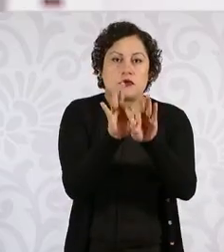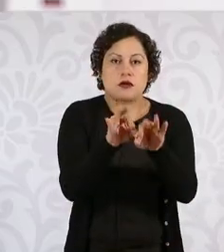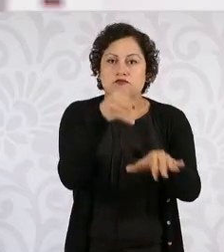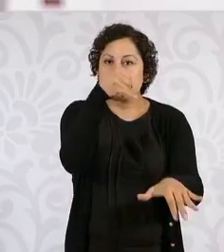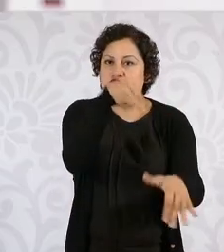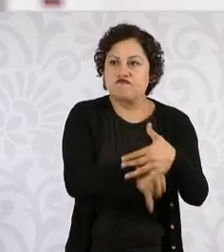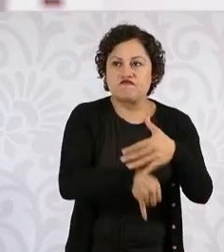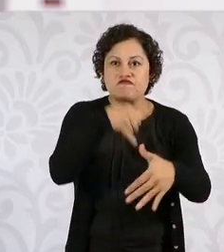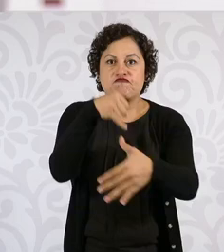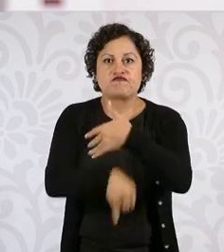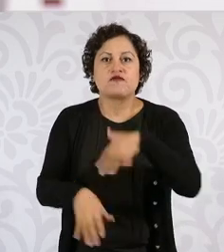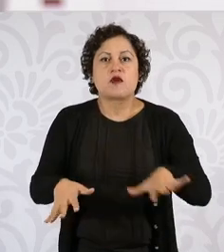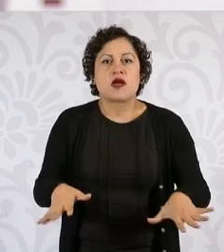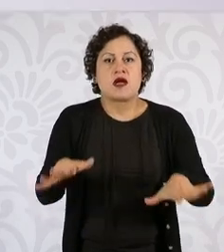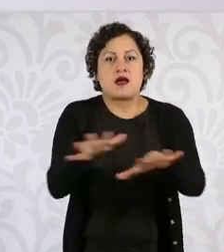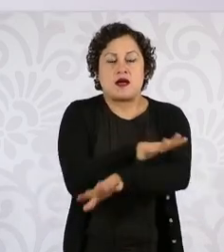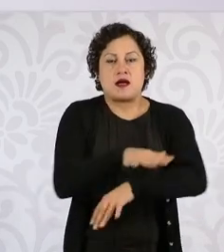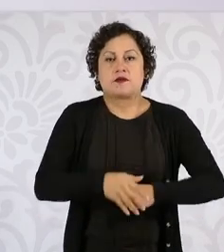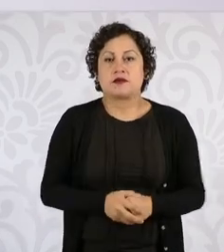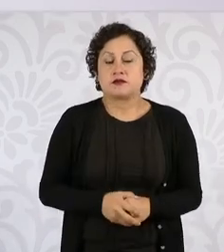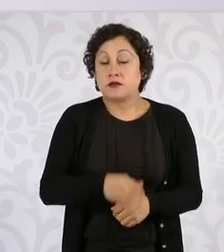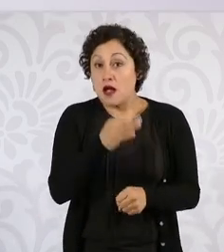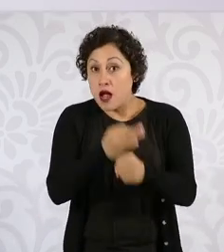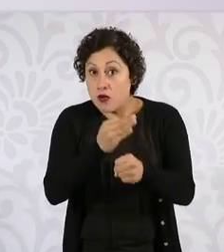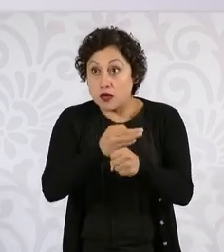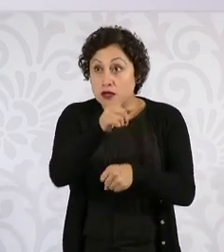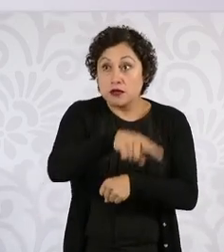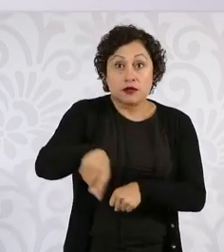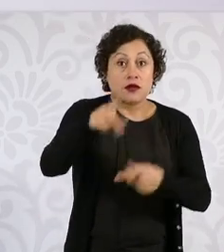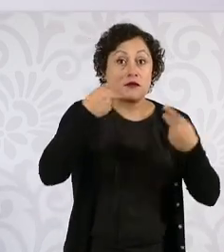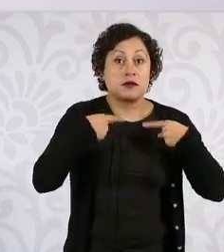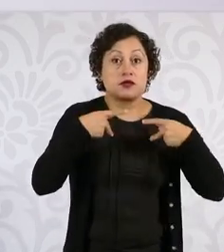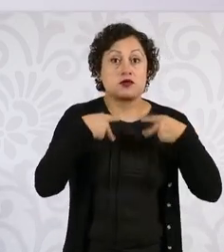Entonces, para que lo sepa quienes nos escuchan,